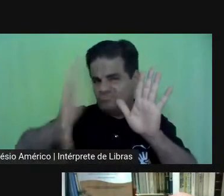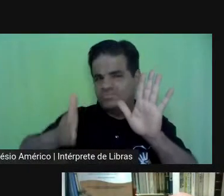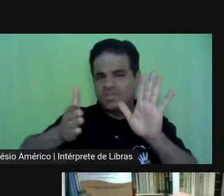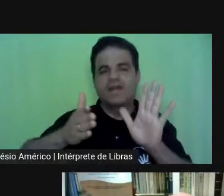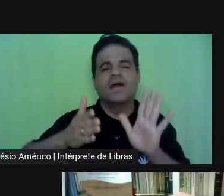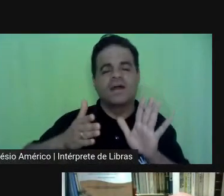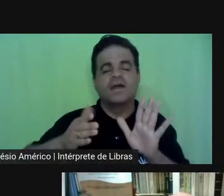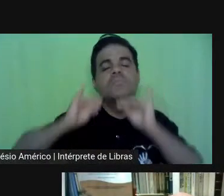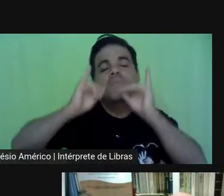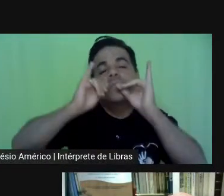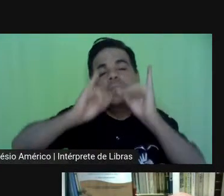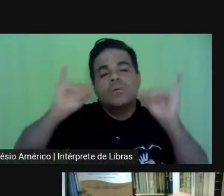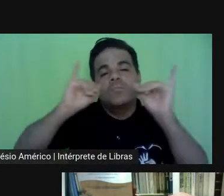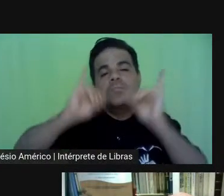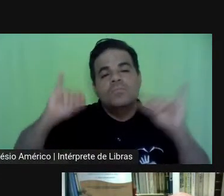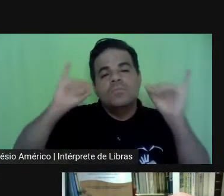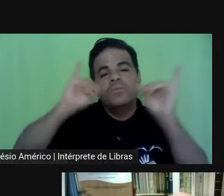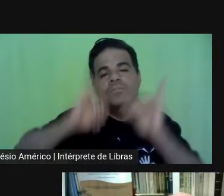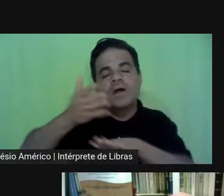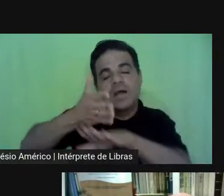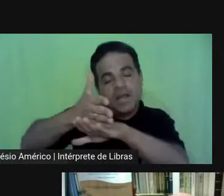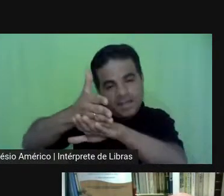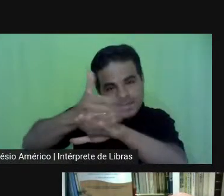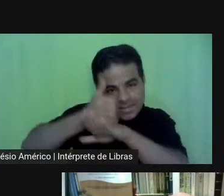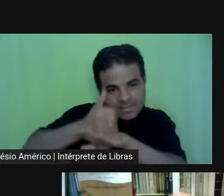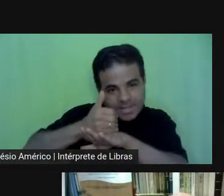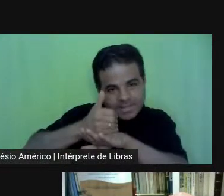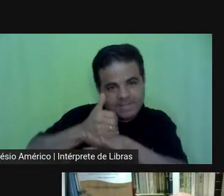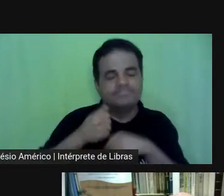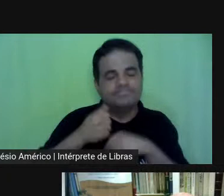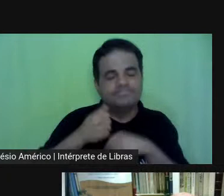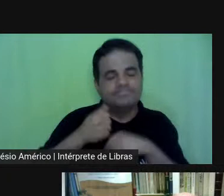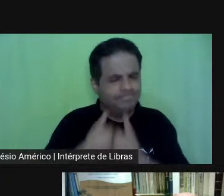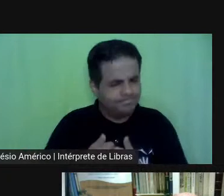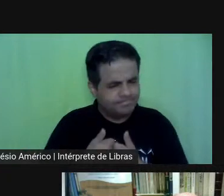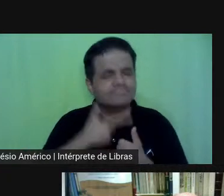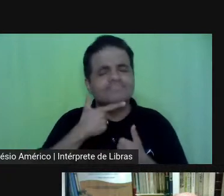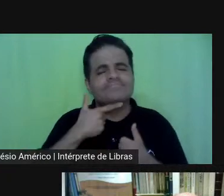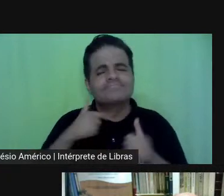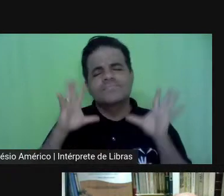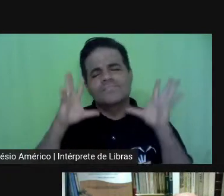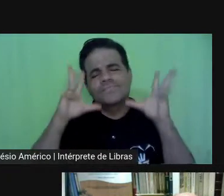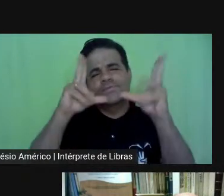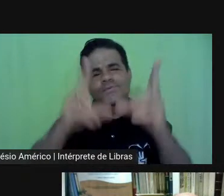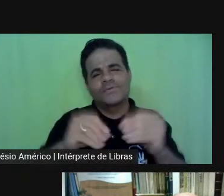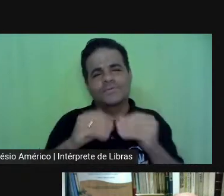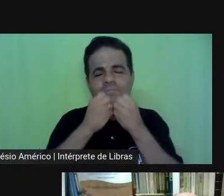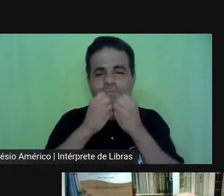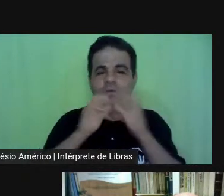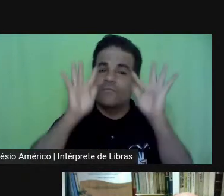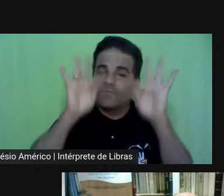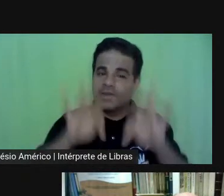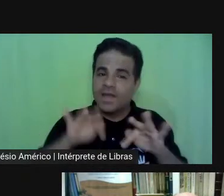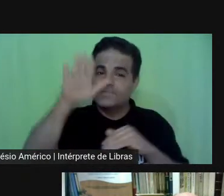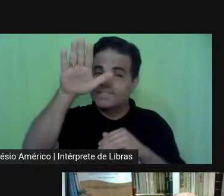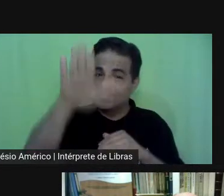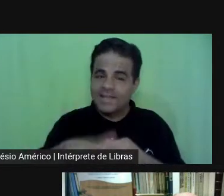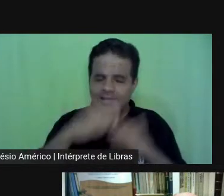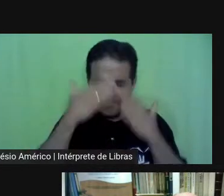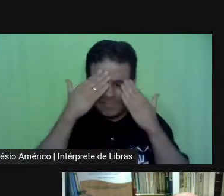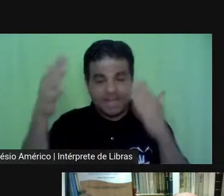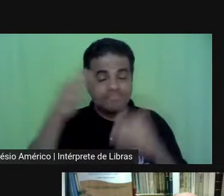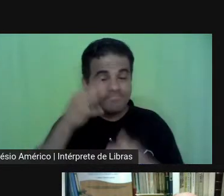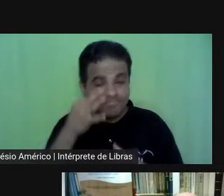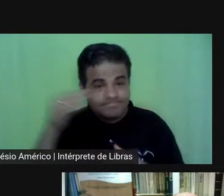como propaganda anticipada no decir a todos un buen final y time x la presencia